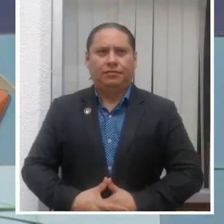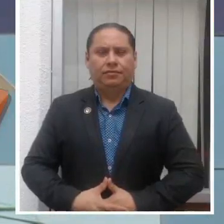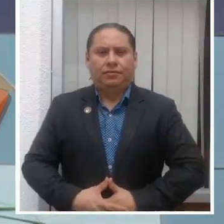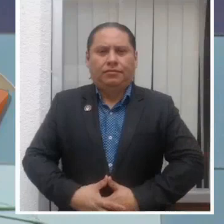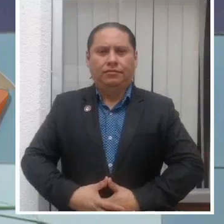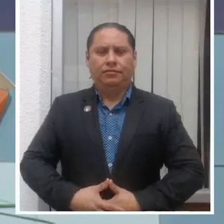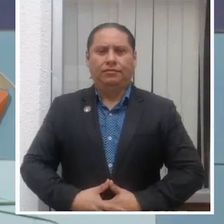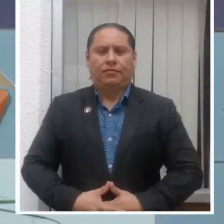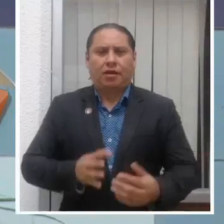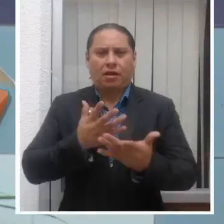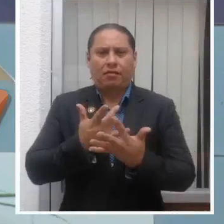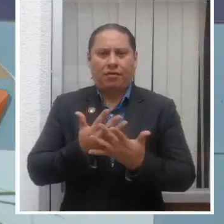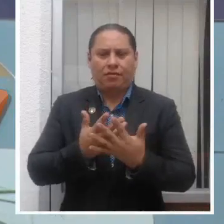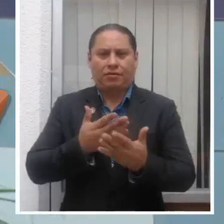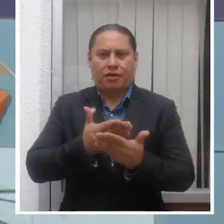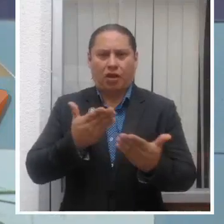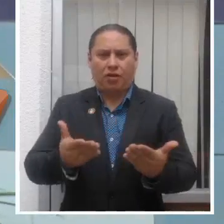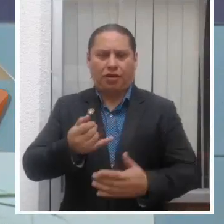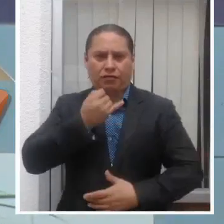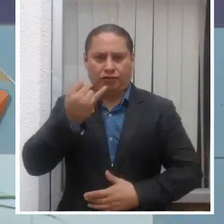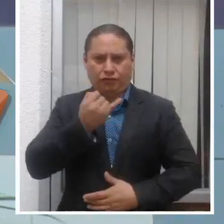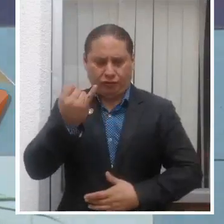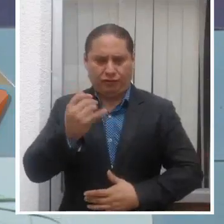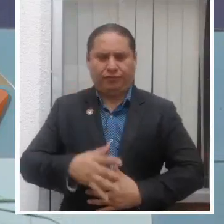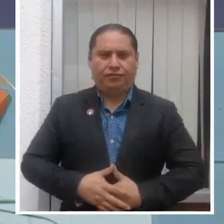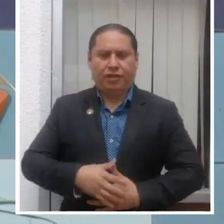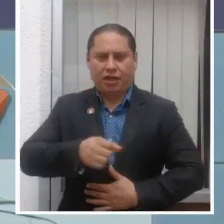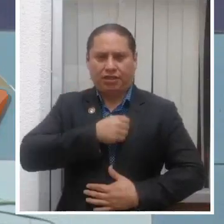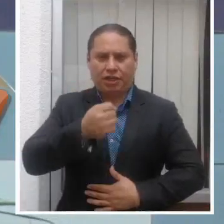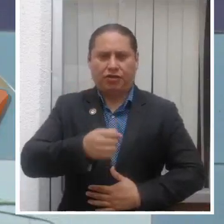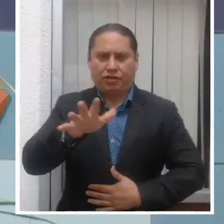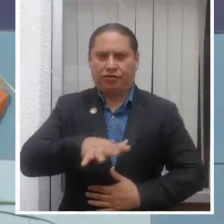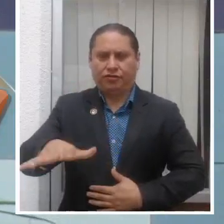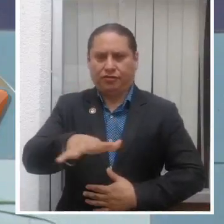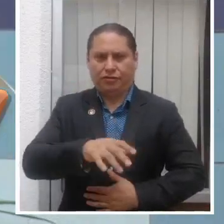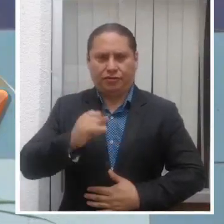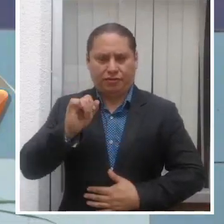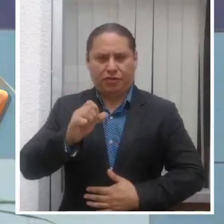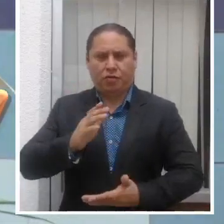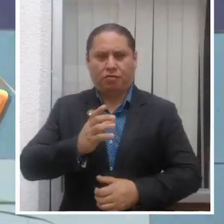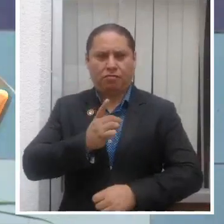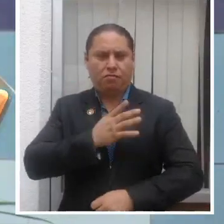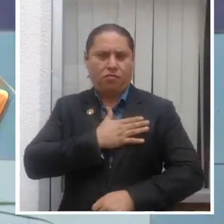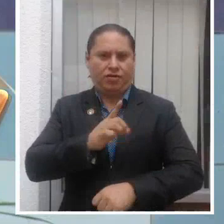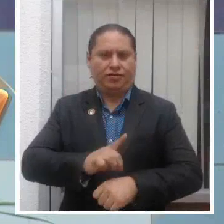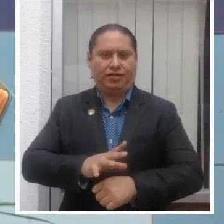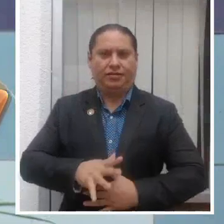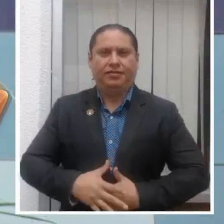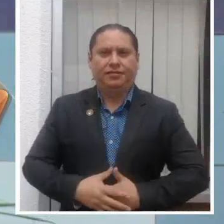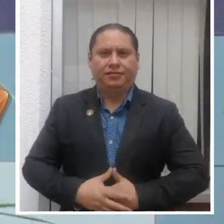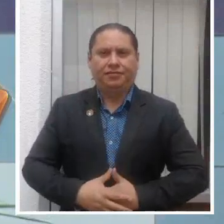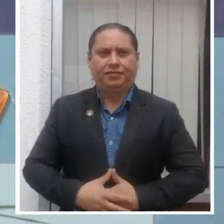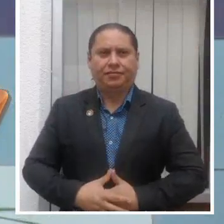Mileoshuk Akotolik. Colabalti la latali hliqueluk el chavaj el chapel tikop tanali.